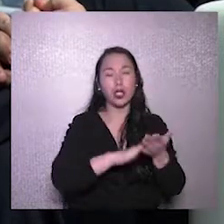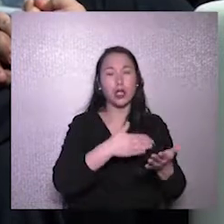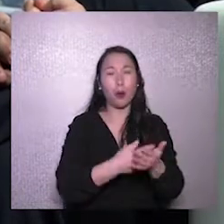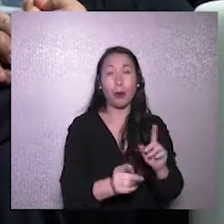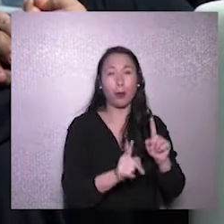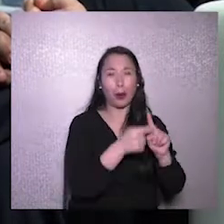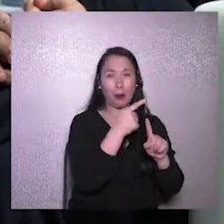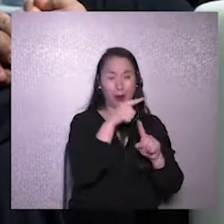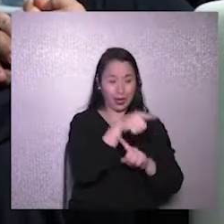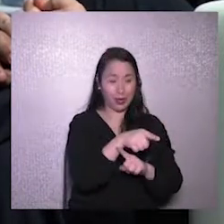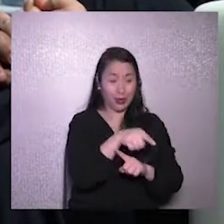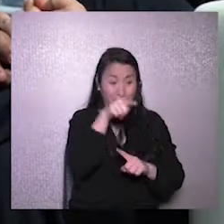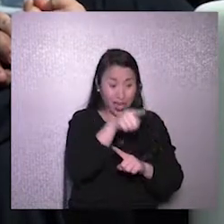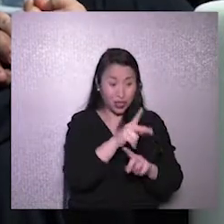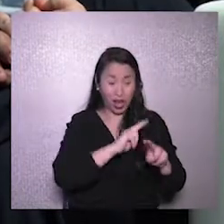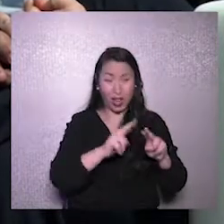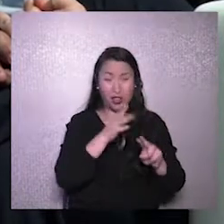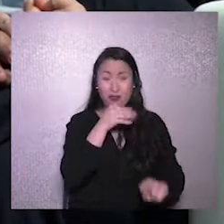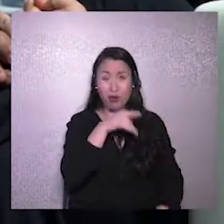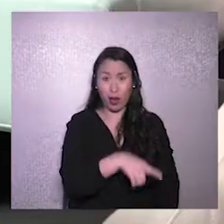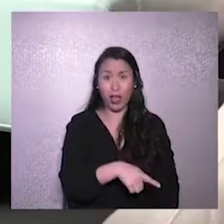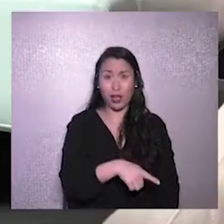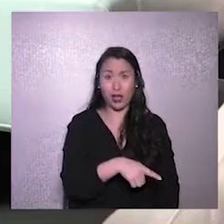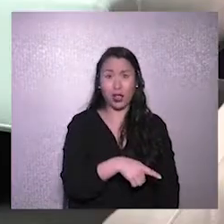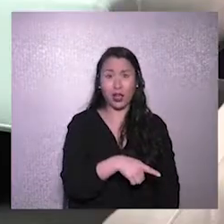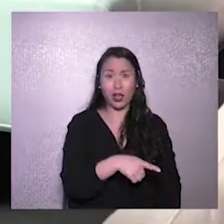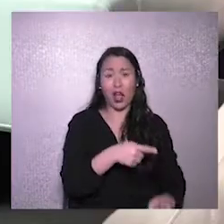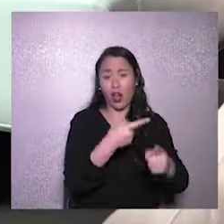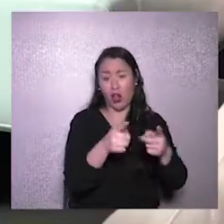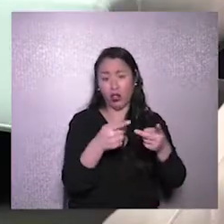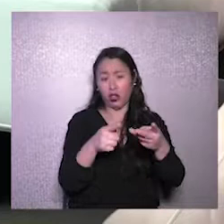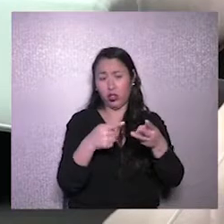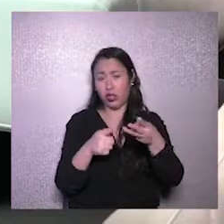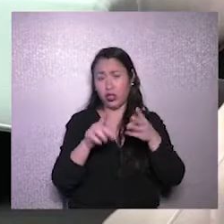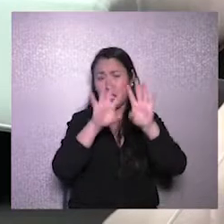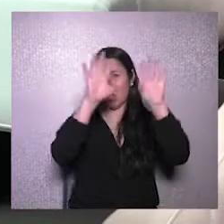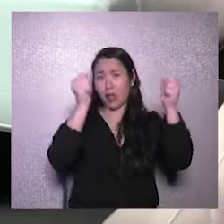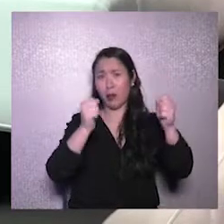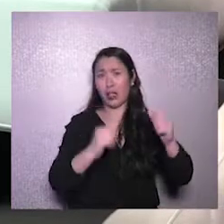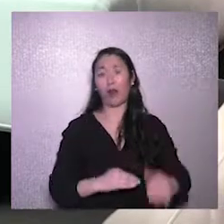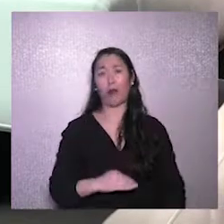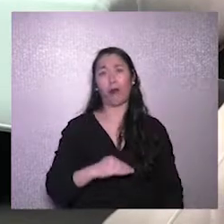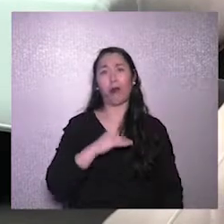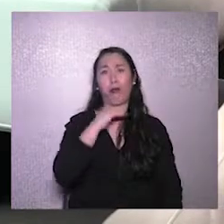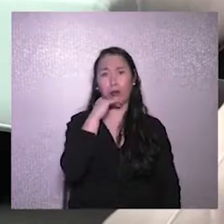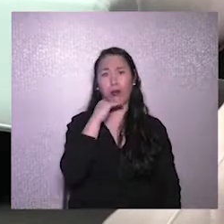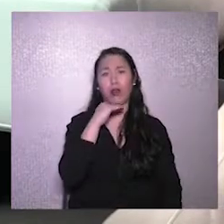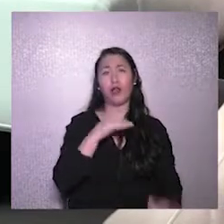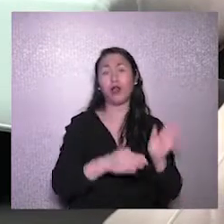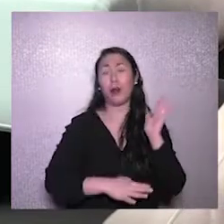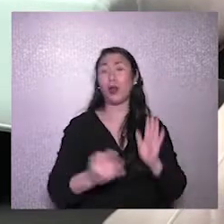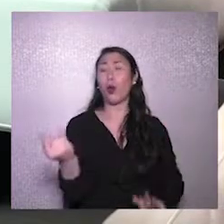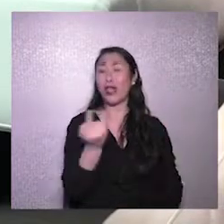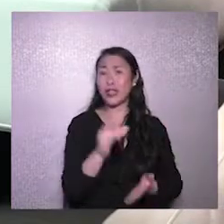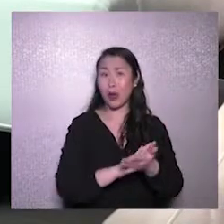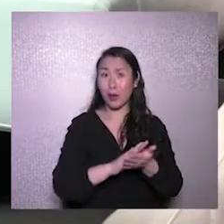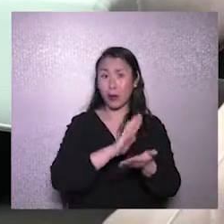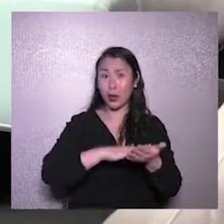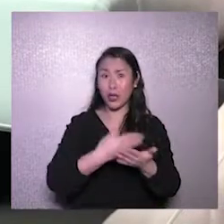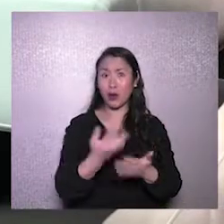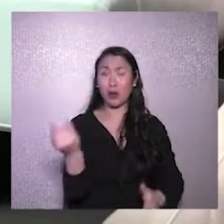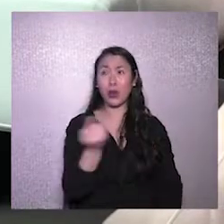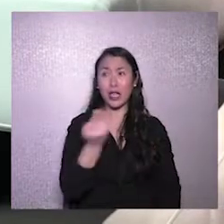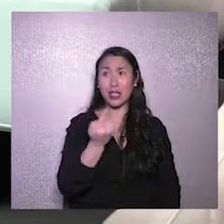eso no se resuelva, el resto del sistema está colapsado y fundamentalmente los servicios de urgencia, que son el jamón